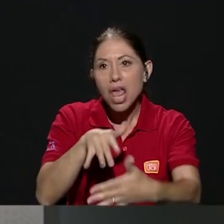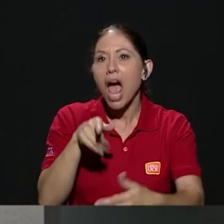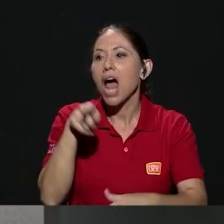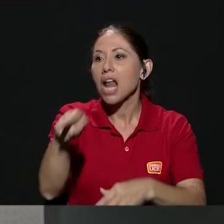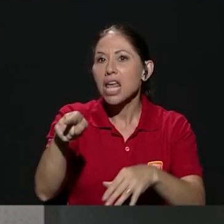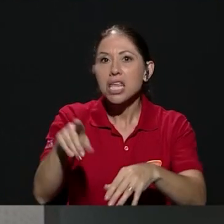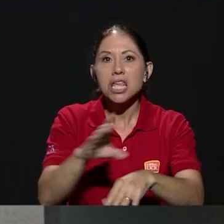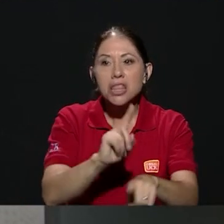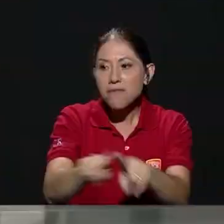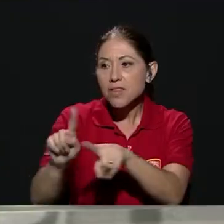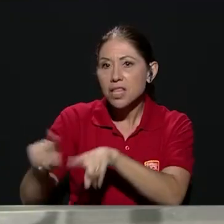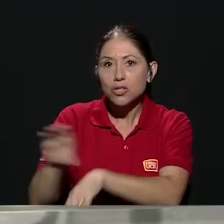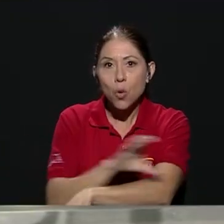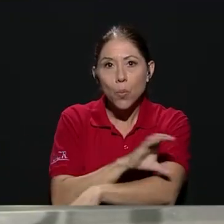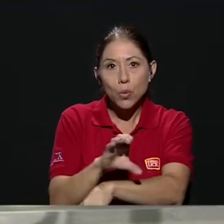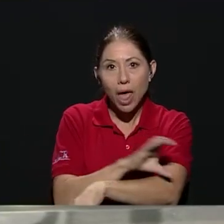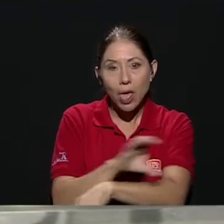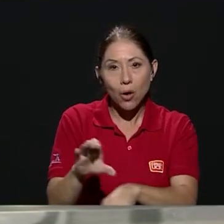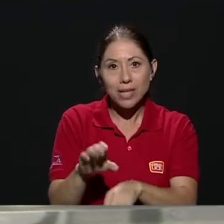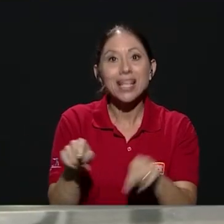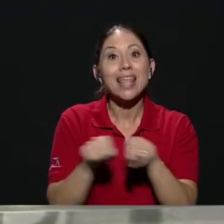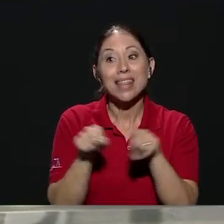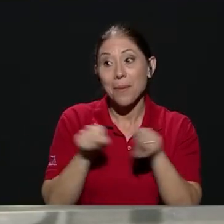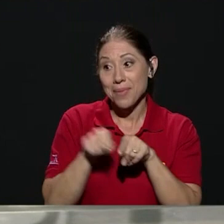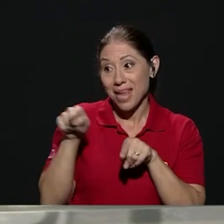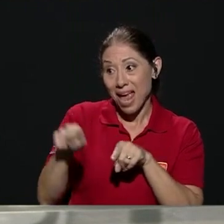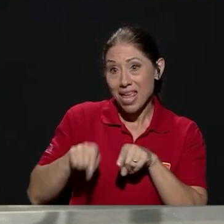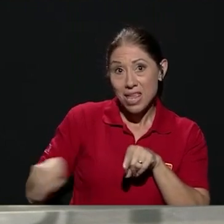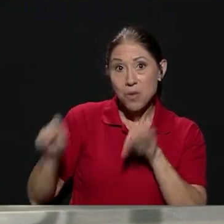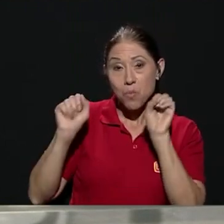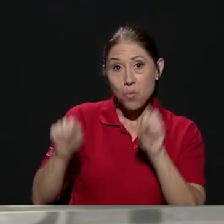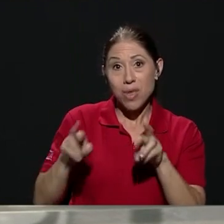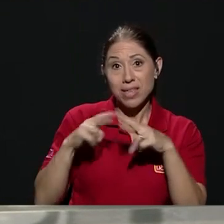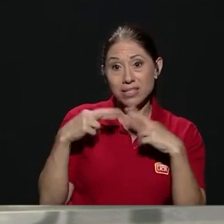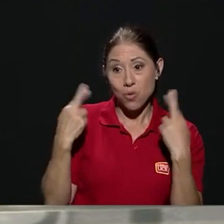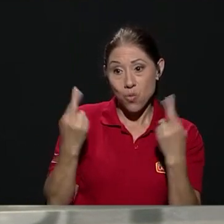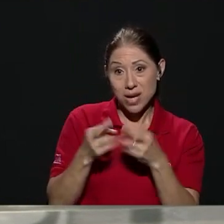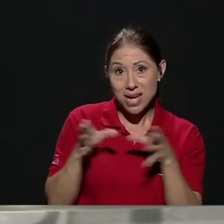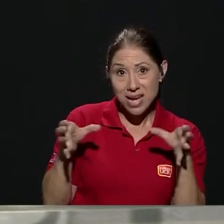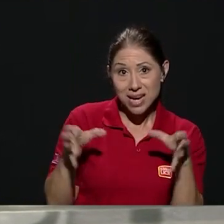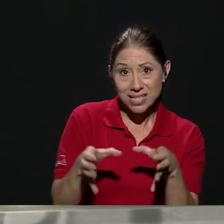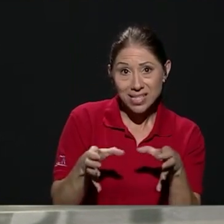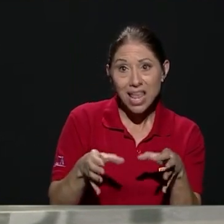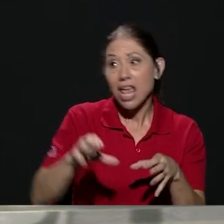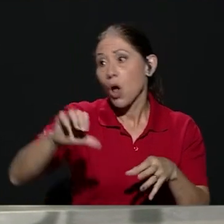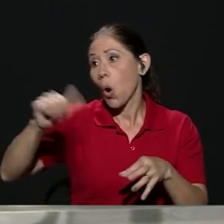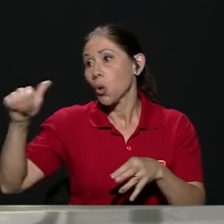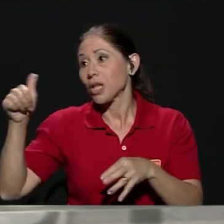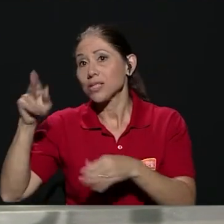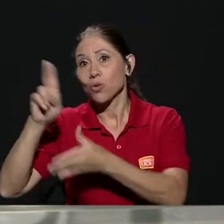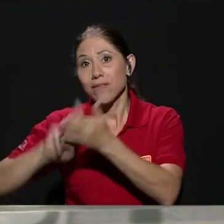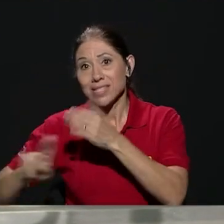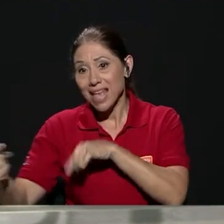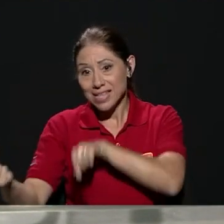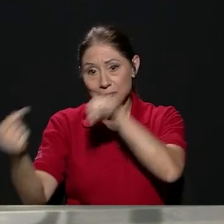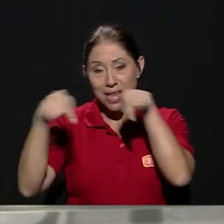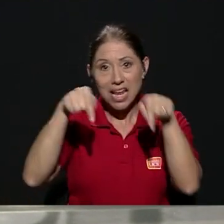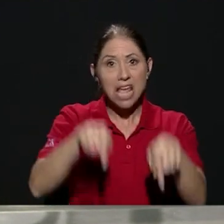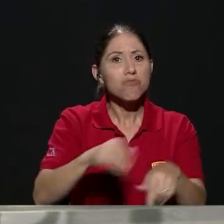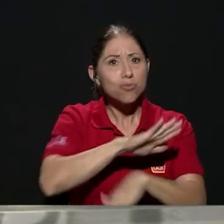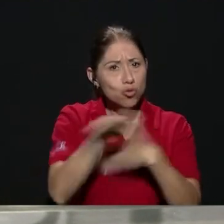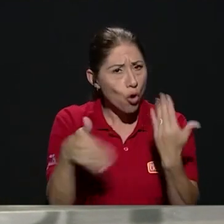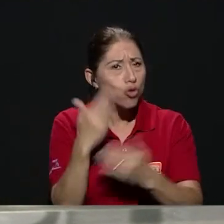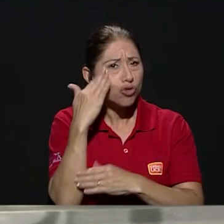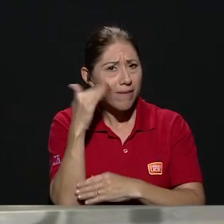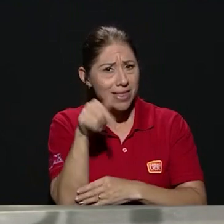ellos, incluso hay un espacio para que el MINTU se reúna, llegan de las otras universidades también incluso, es un espacio conocido por